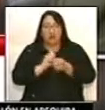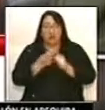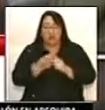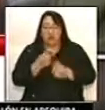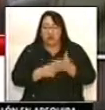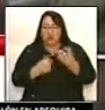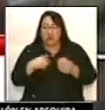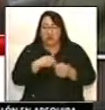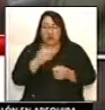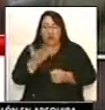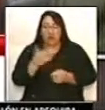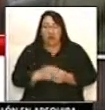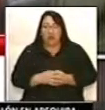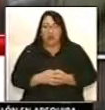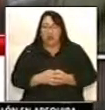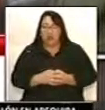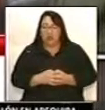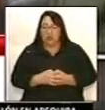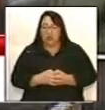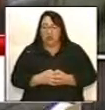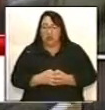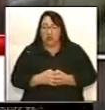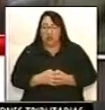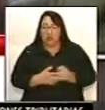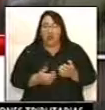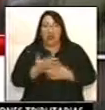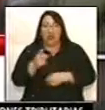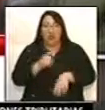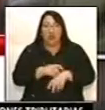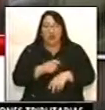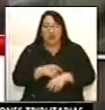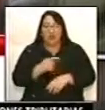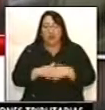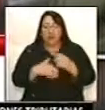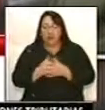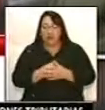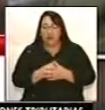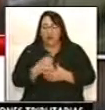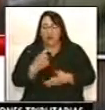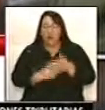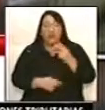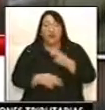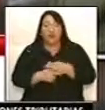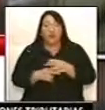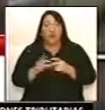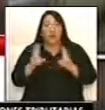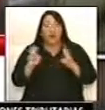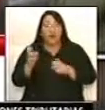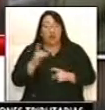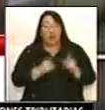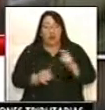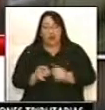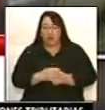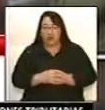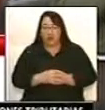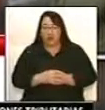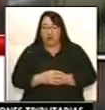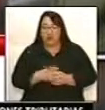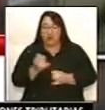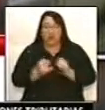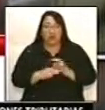que estamos pidiendo, y que lo voy a alcanzar en este momento, para que todo lo relacionado a bienes de consumo